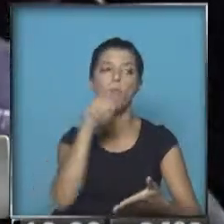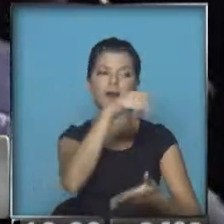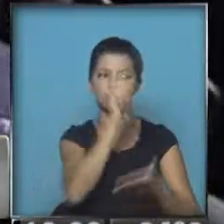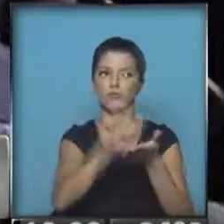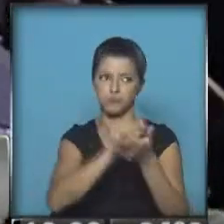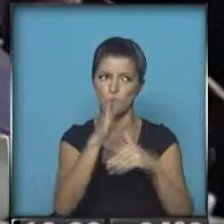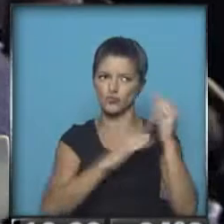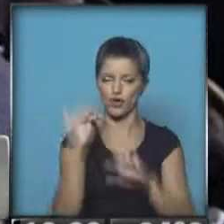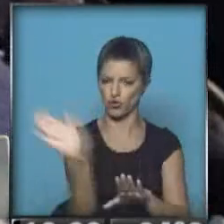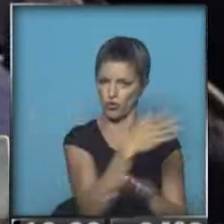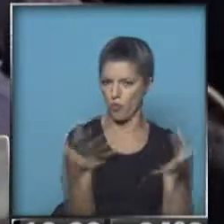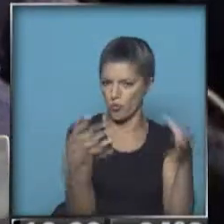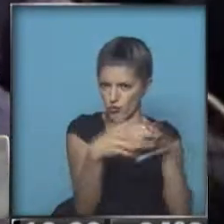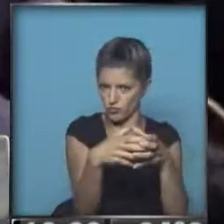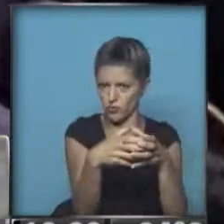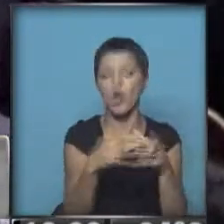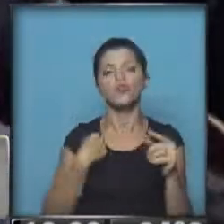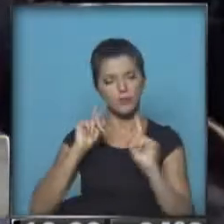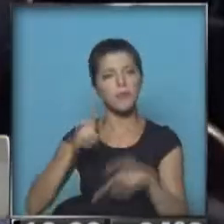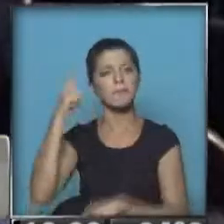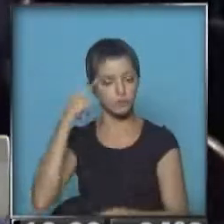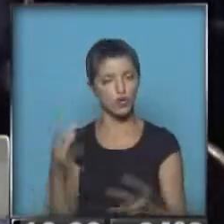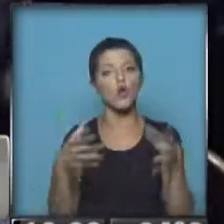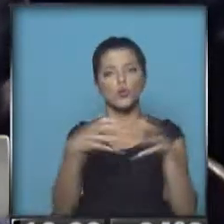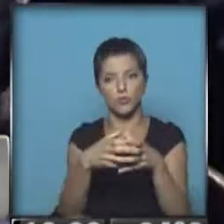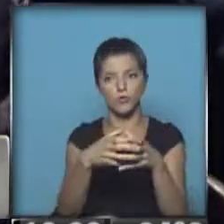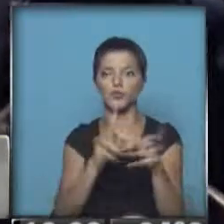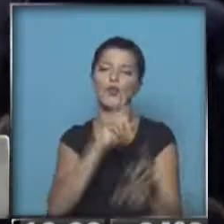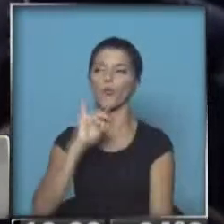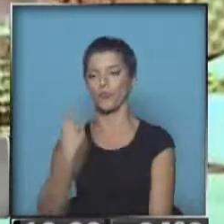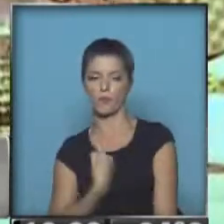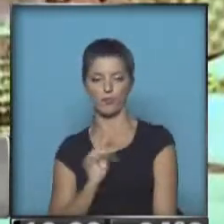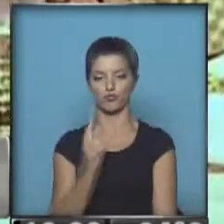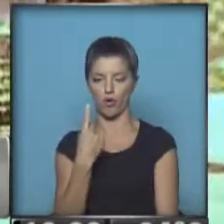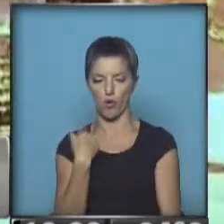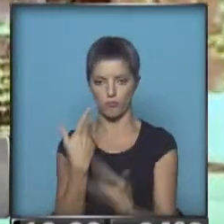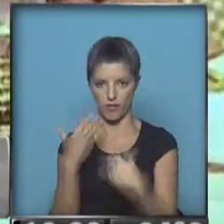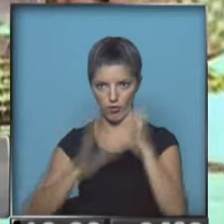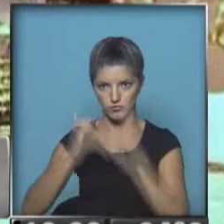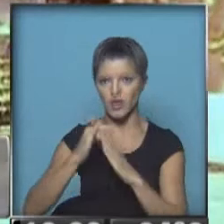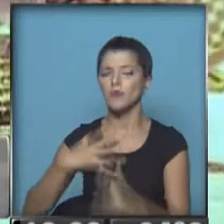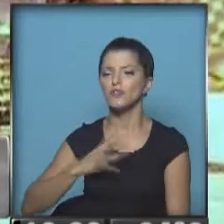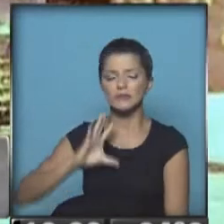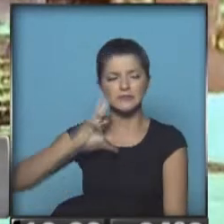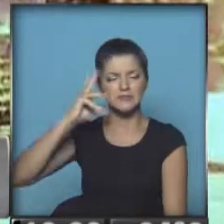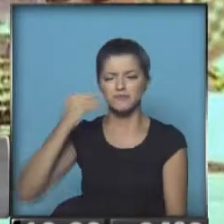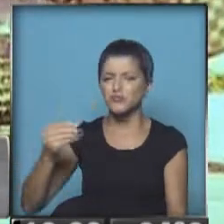creo profundamente en las construcciones colectivas y no autorreferenciales. Estoy harta de los